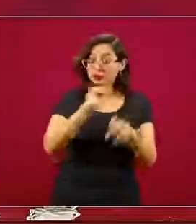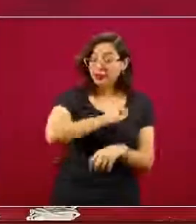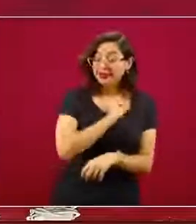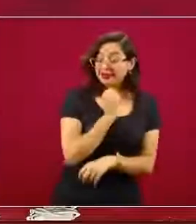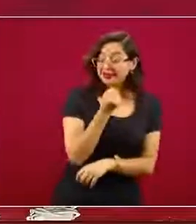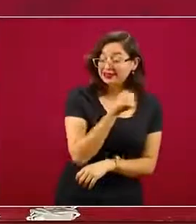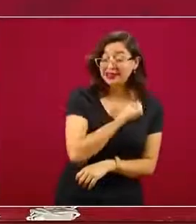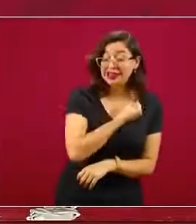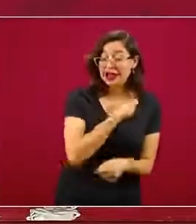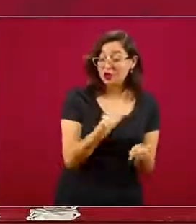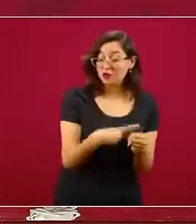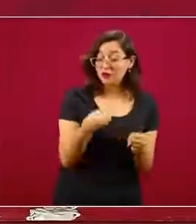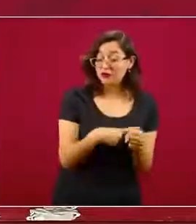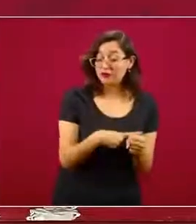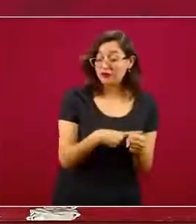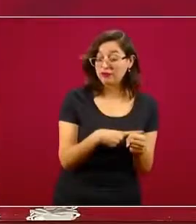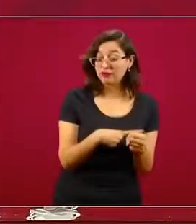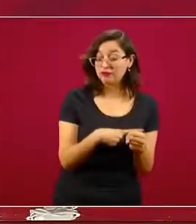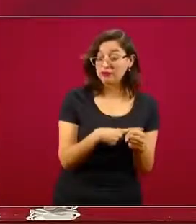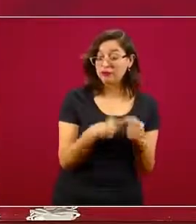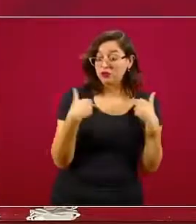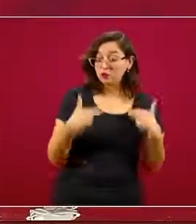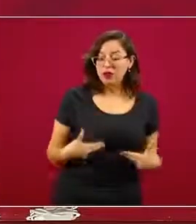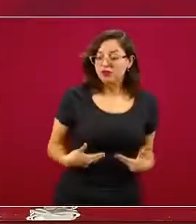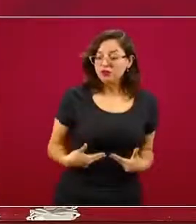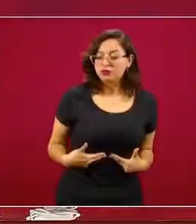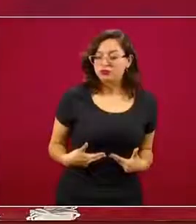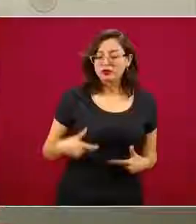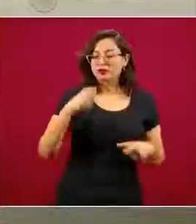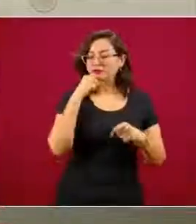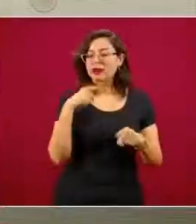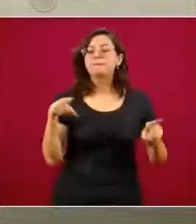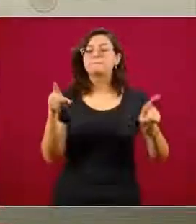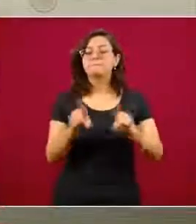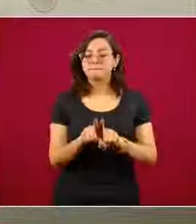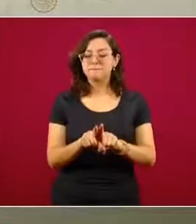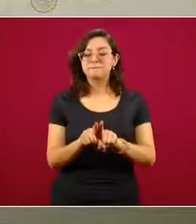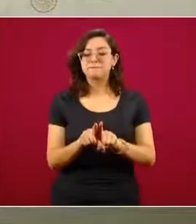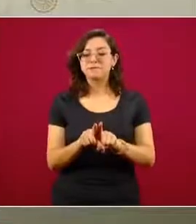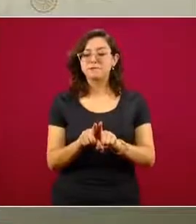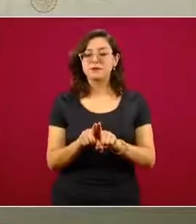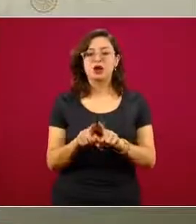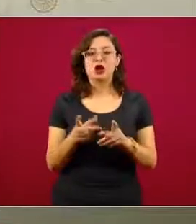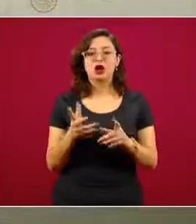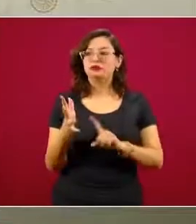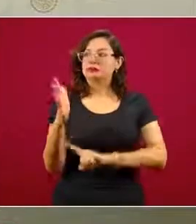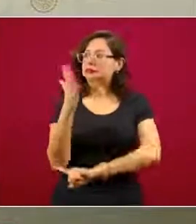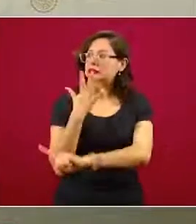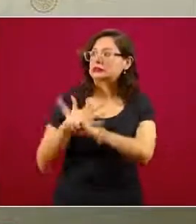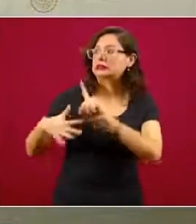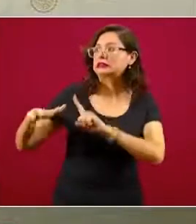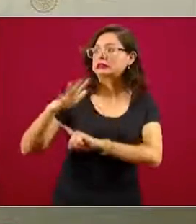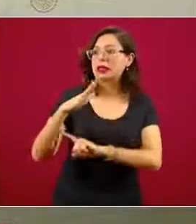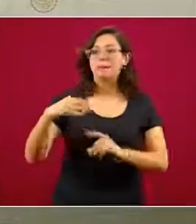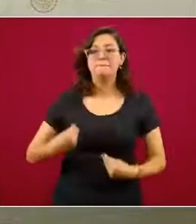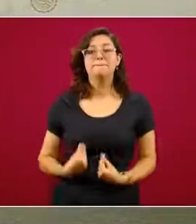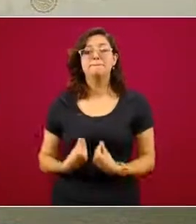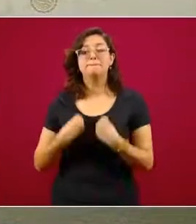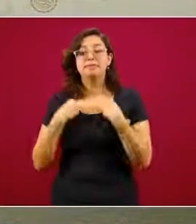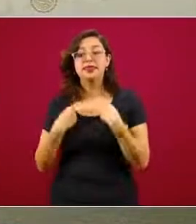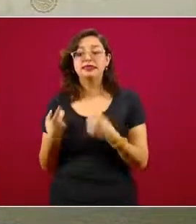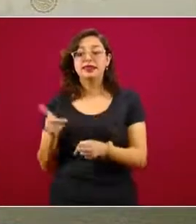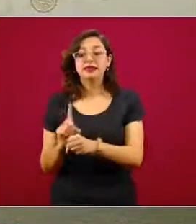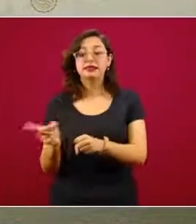salud, enfermedad en los seres humanos, sino la realidad social de vivir